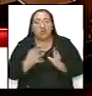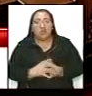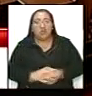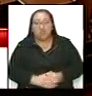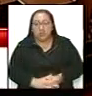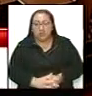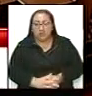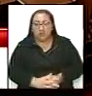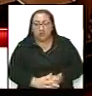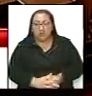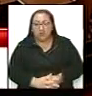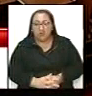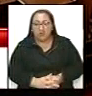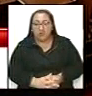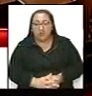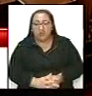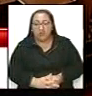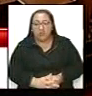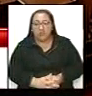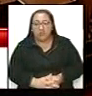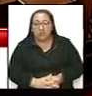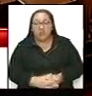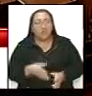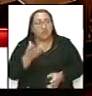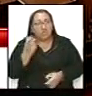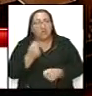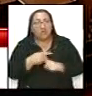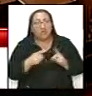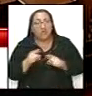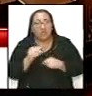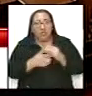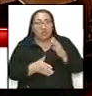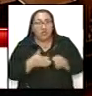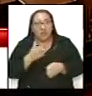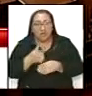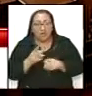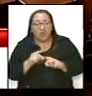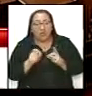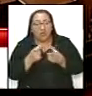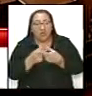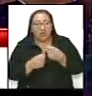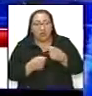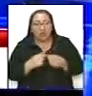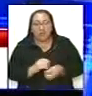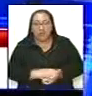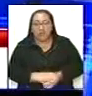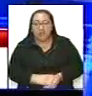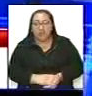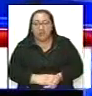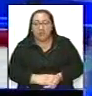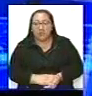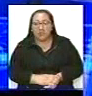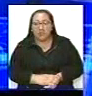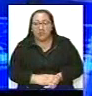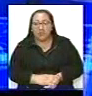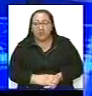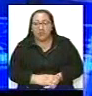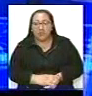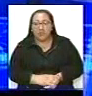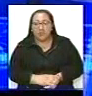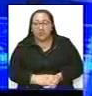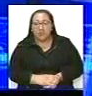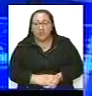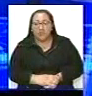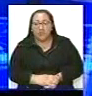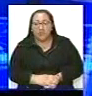1979. Bueno, ya hemos escuchado las diversas intervenciones también de la congresista Paloma Noceda, ¿no? De